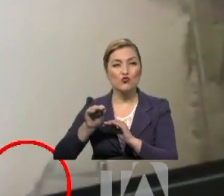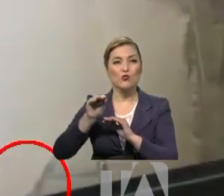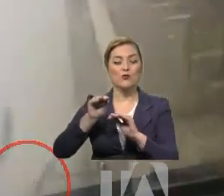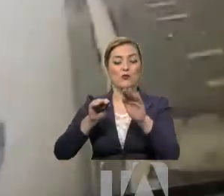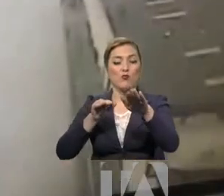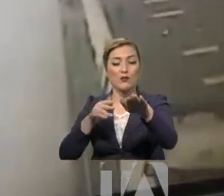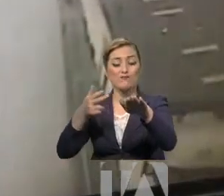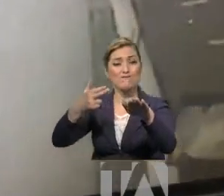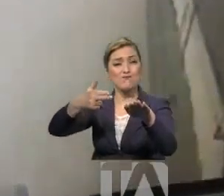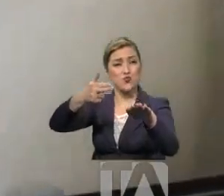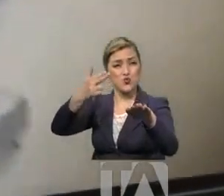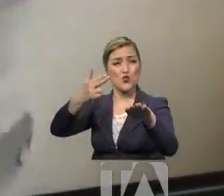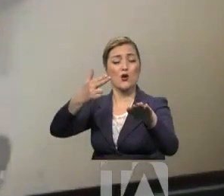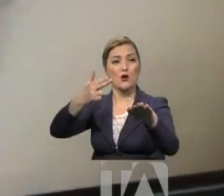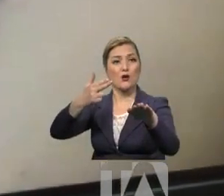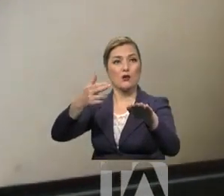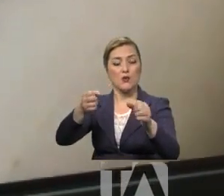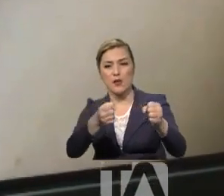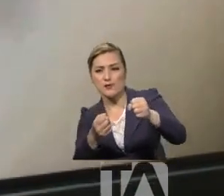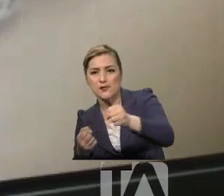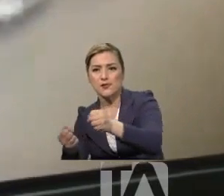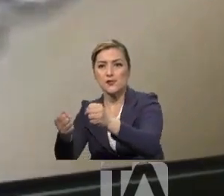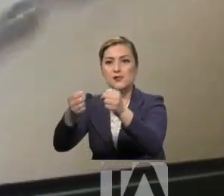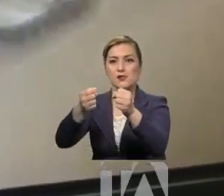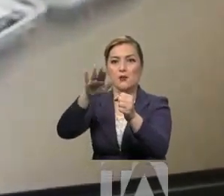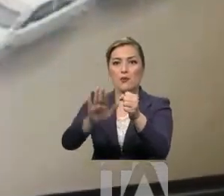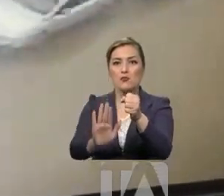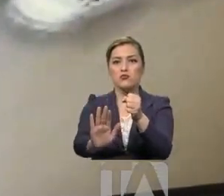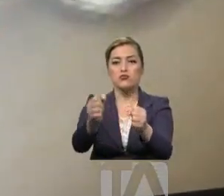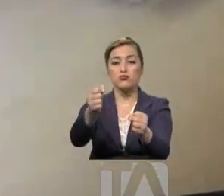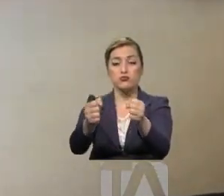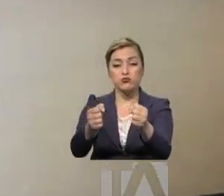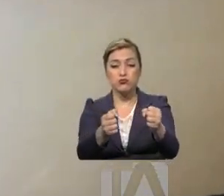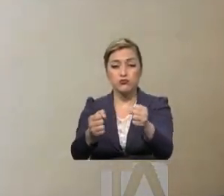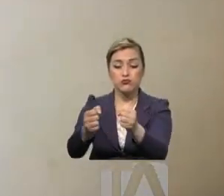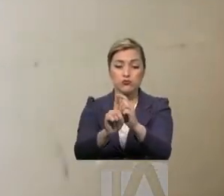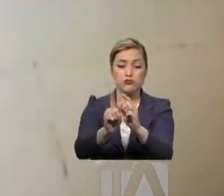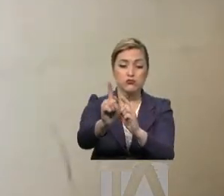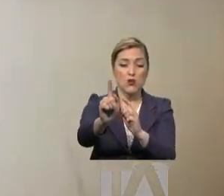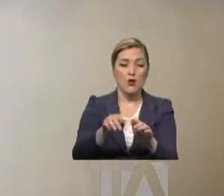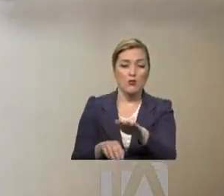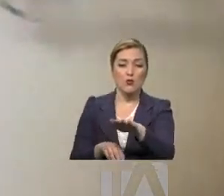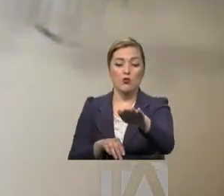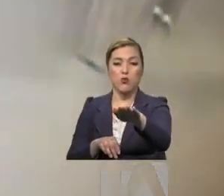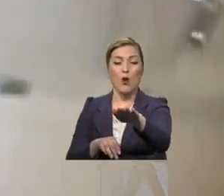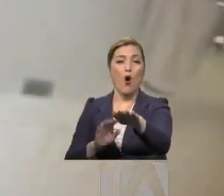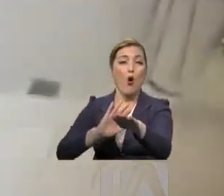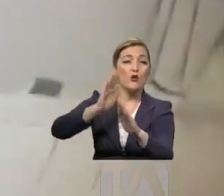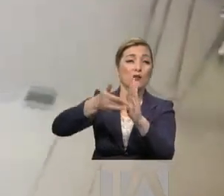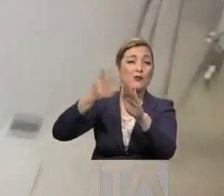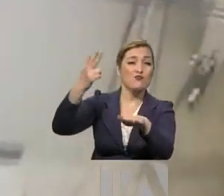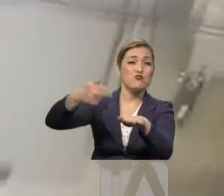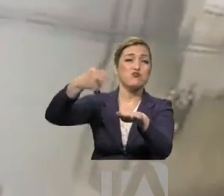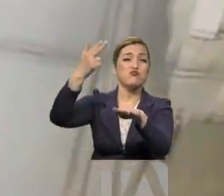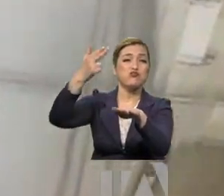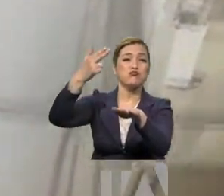disparo. Ruales intenta cambiar de carril y baja la velocidad. Continúa unos metros más adelante, pero ocurre otro disparo que